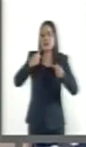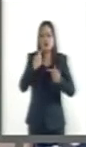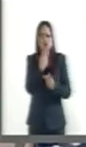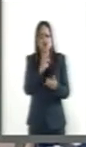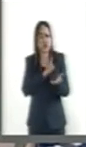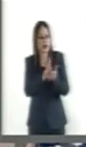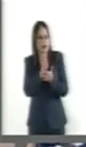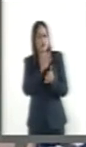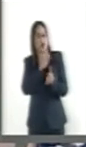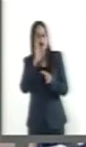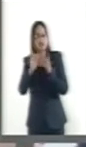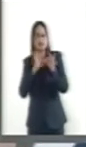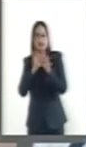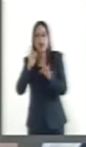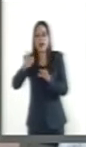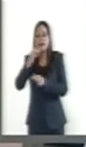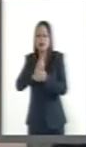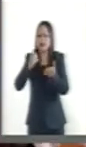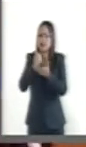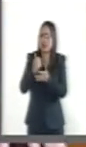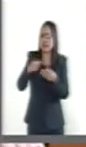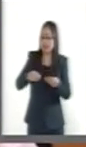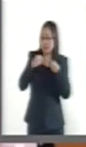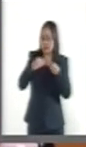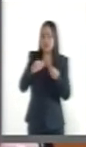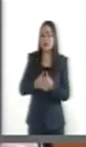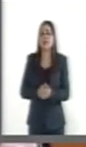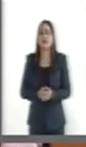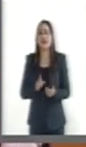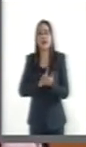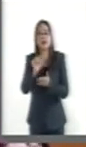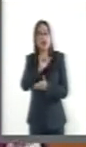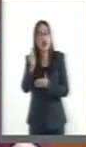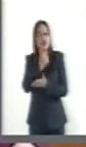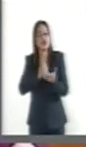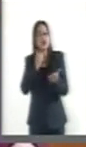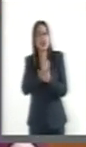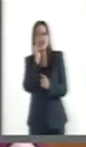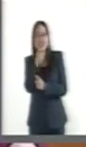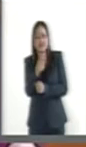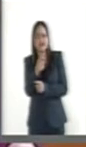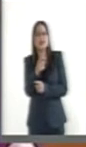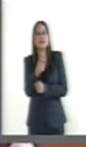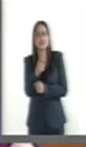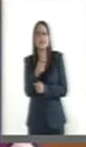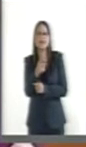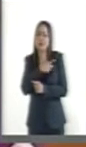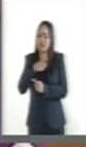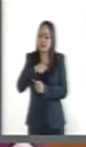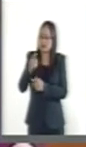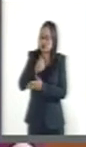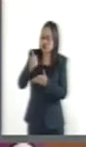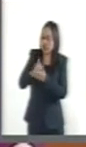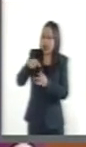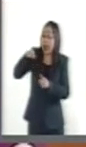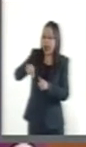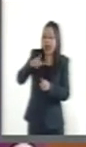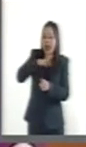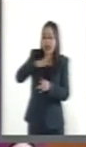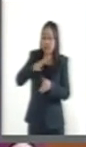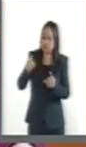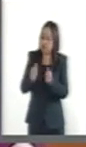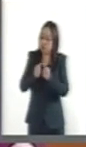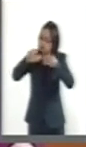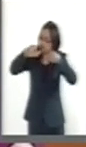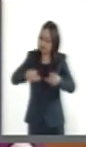hoy habitamos en las ciudades. El derecho a la ciudad significa tener ciudades en las que se puede vivir